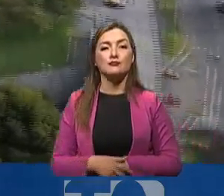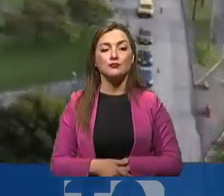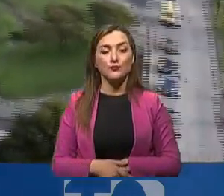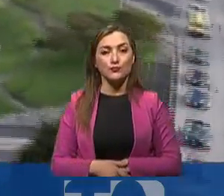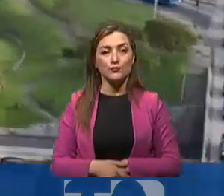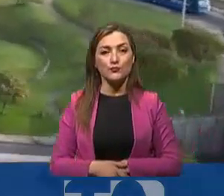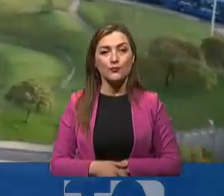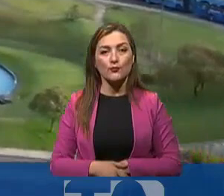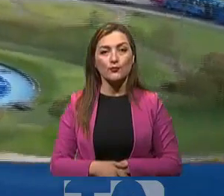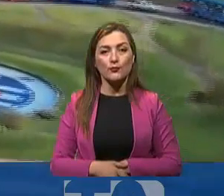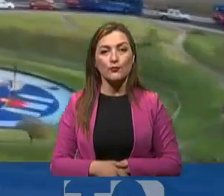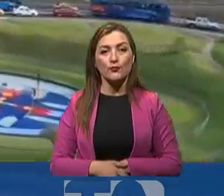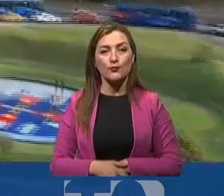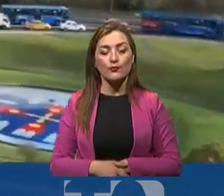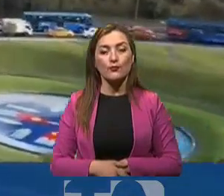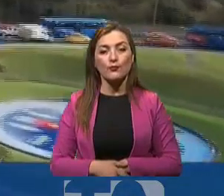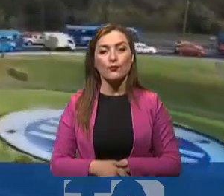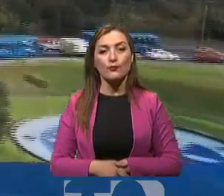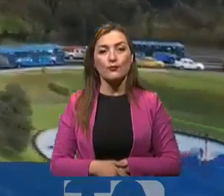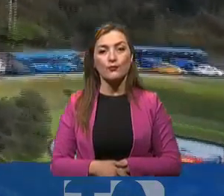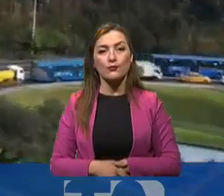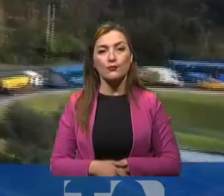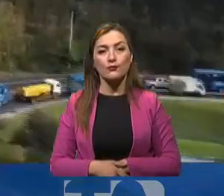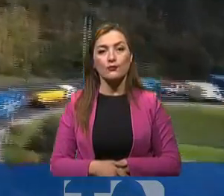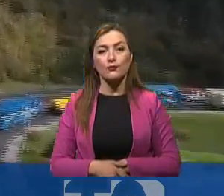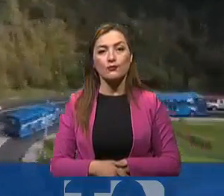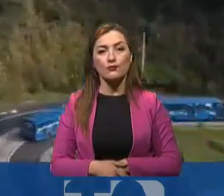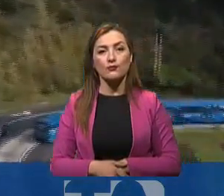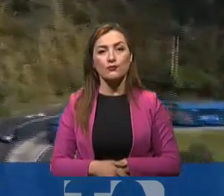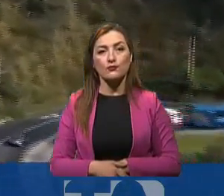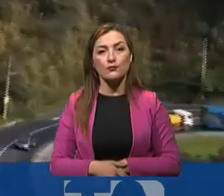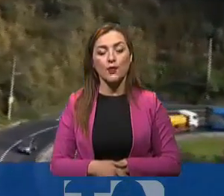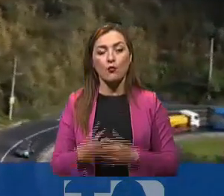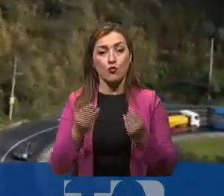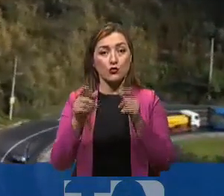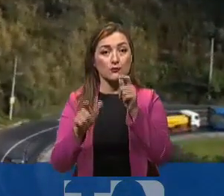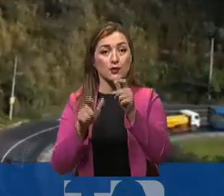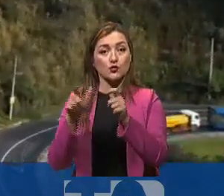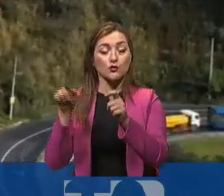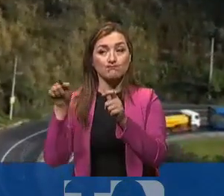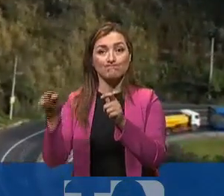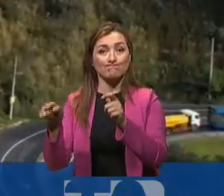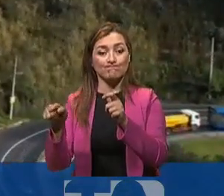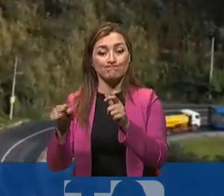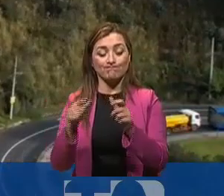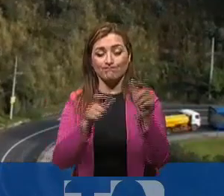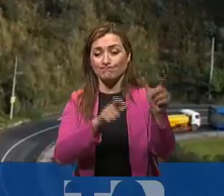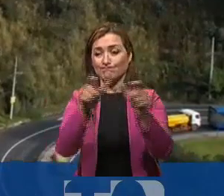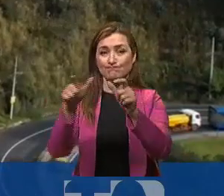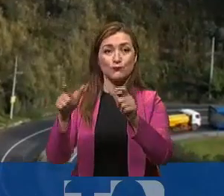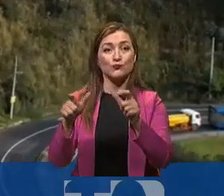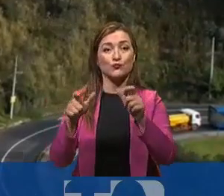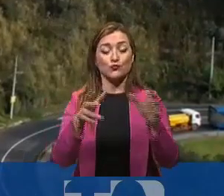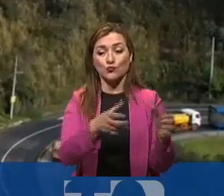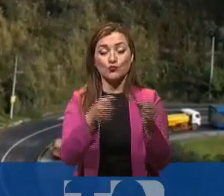Hemos retirado igual a casi un centenar de personas. Varios de ellos efectivamente son habitantes de